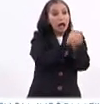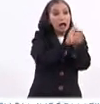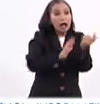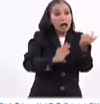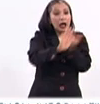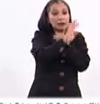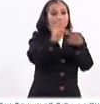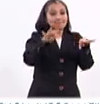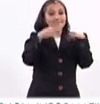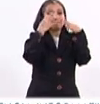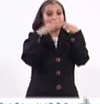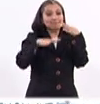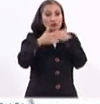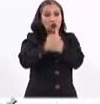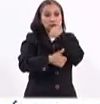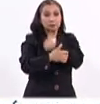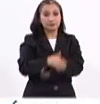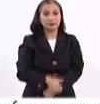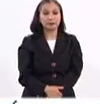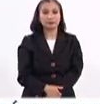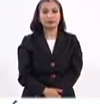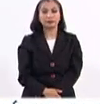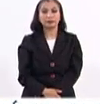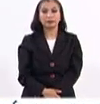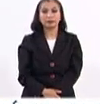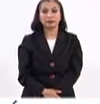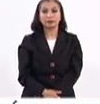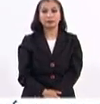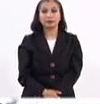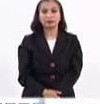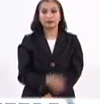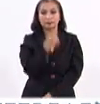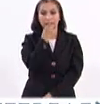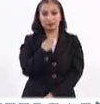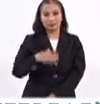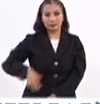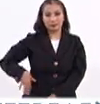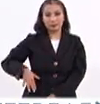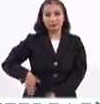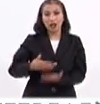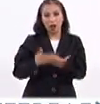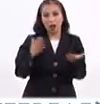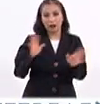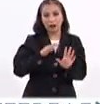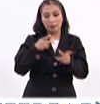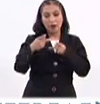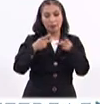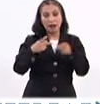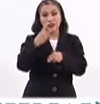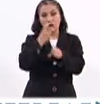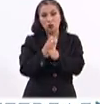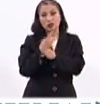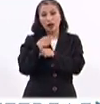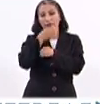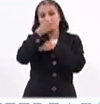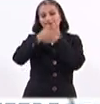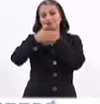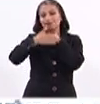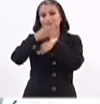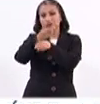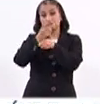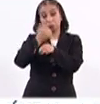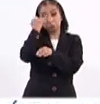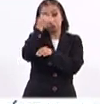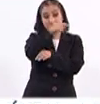inmerso en este tipo de concursos, ¿no? Claro. Nos contaban que, bueno, ahora ya están preparando la siguiente convocatoria. Me